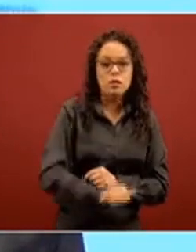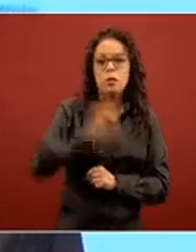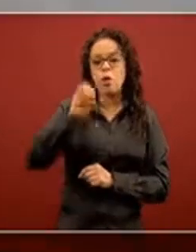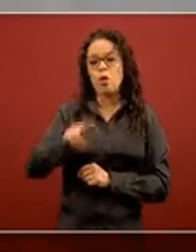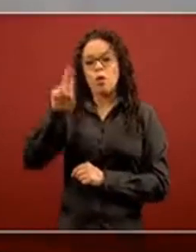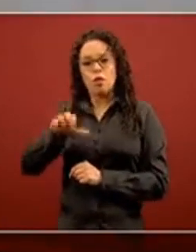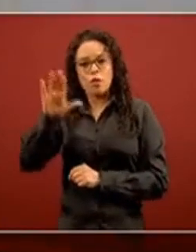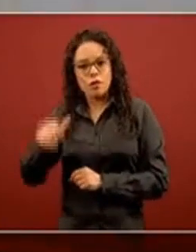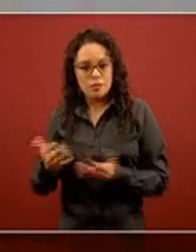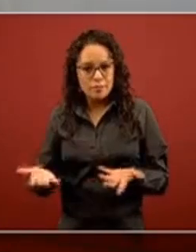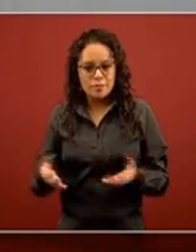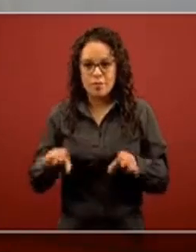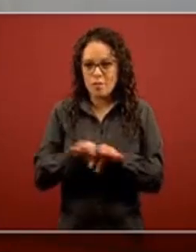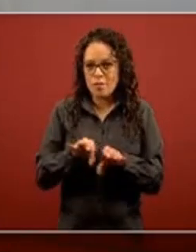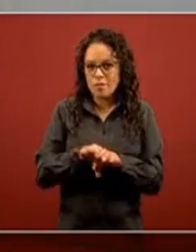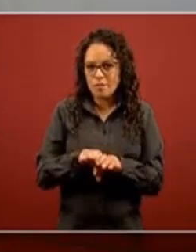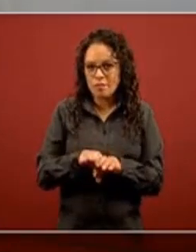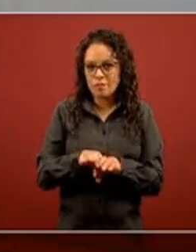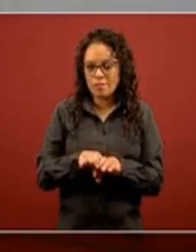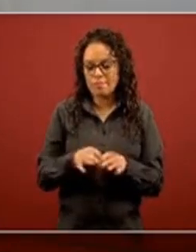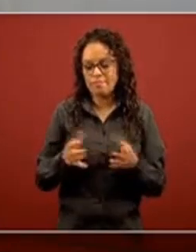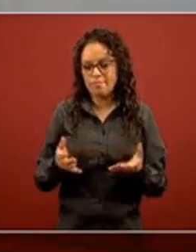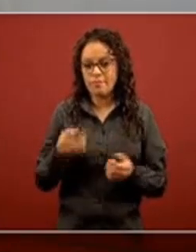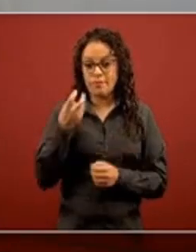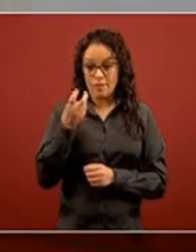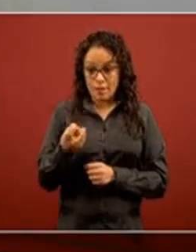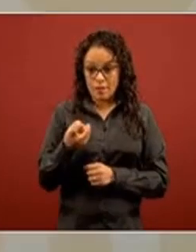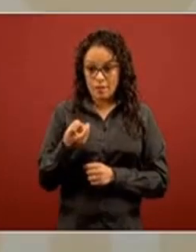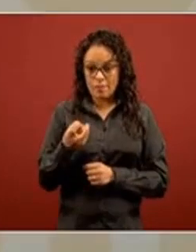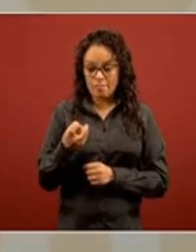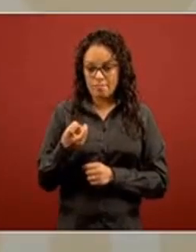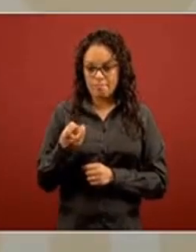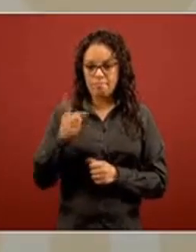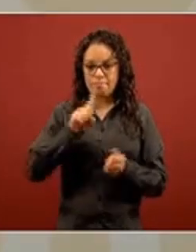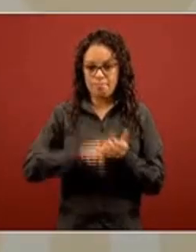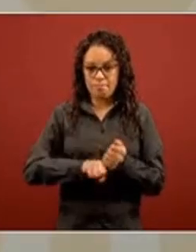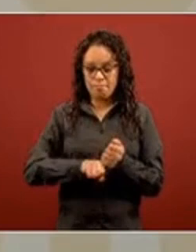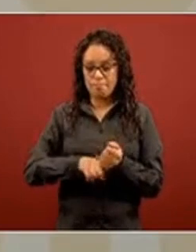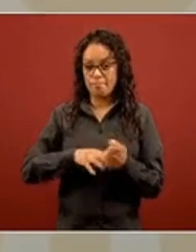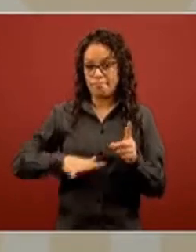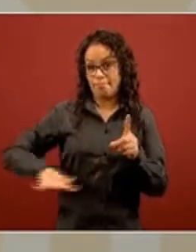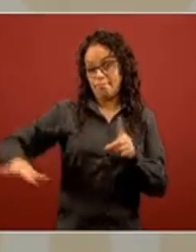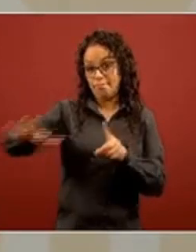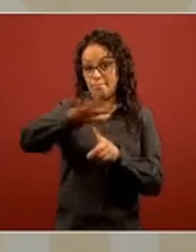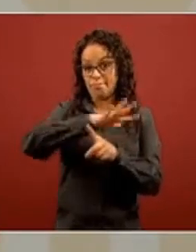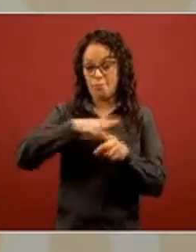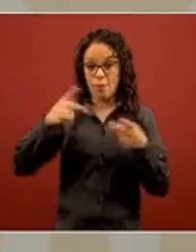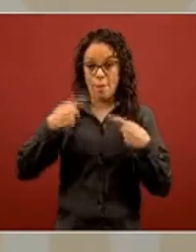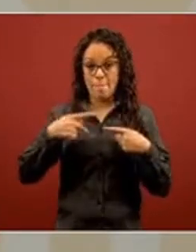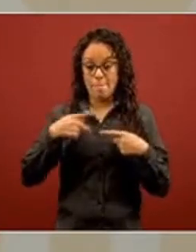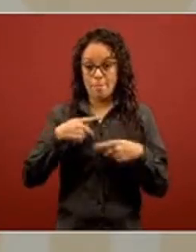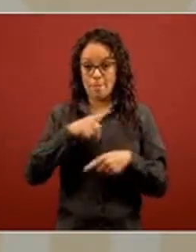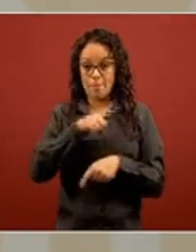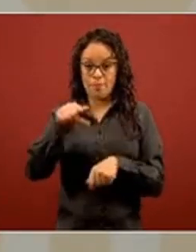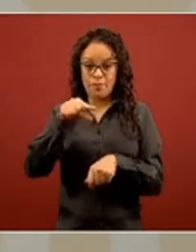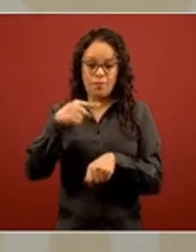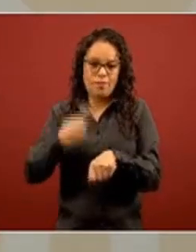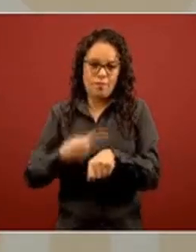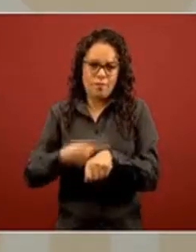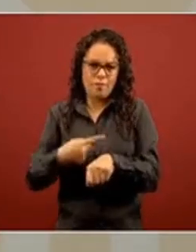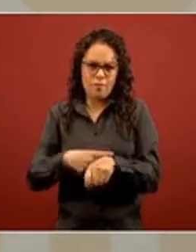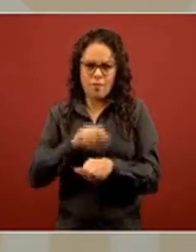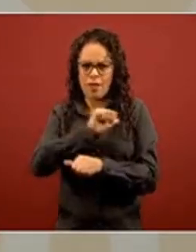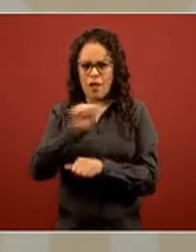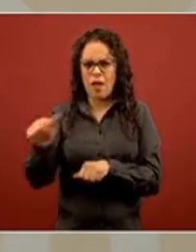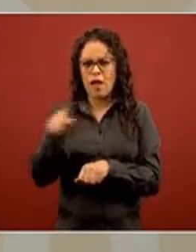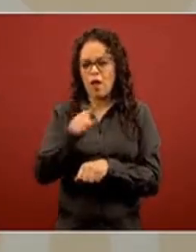ocupa. Es totalmente legítimo. Lo mismo ocurre en el mundo de la medicina clínica, cuando un paciente, esto independientemente